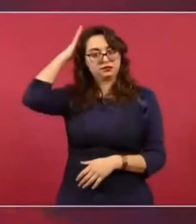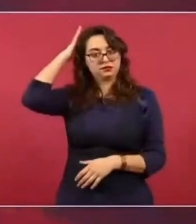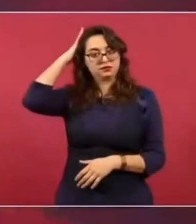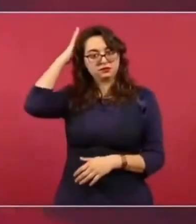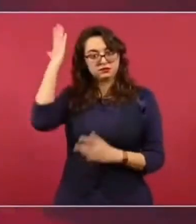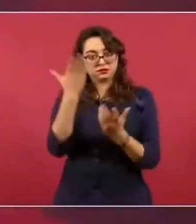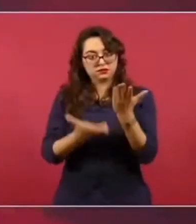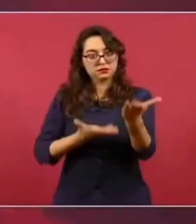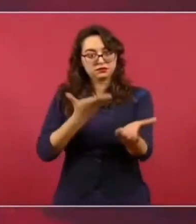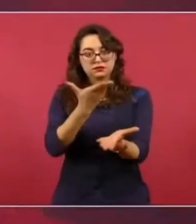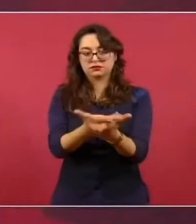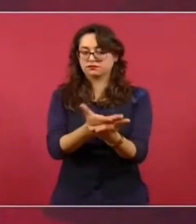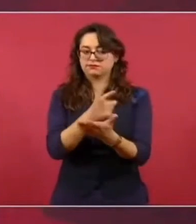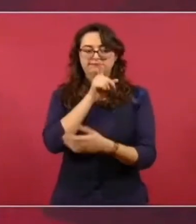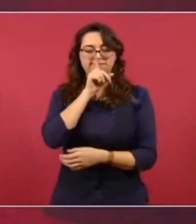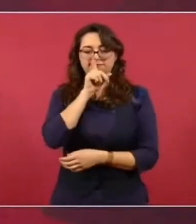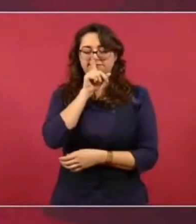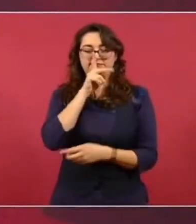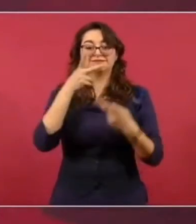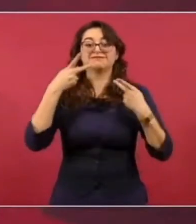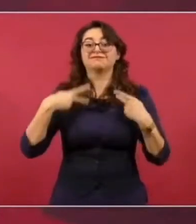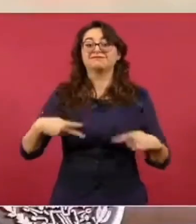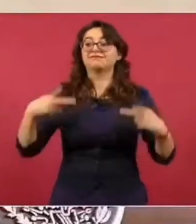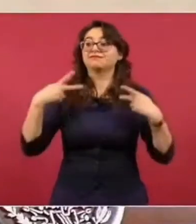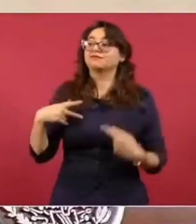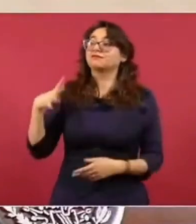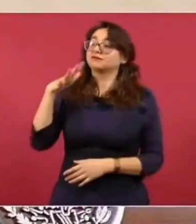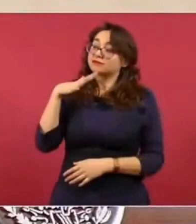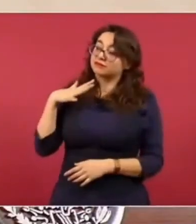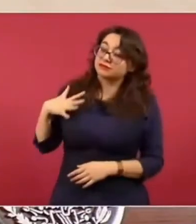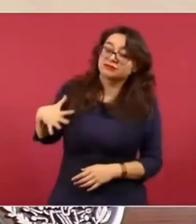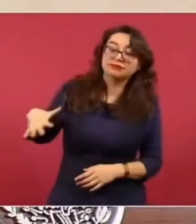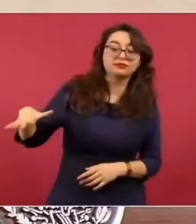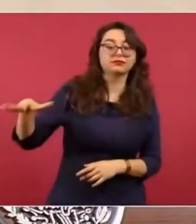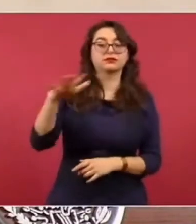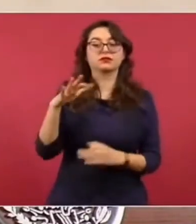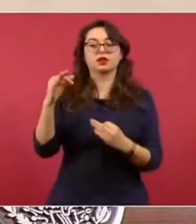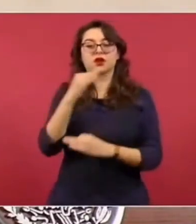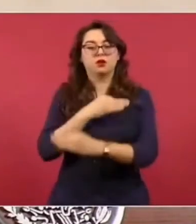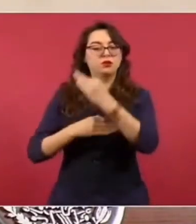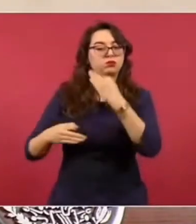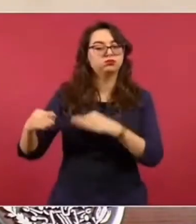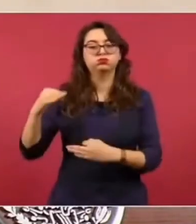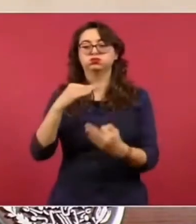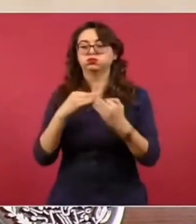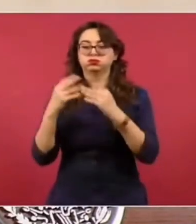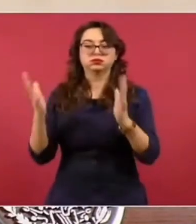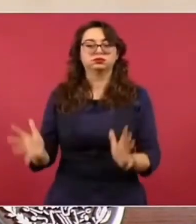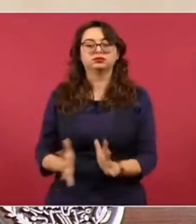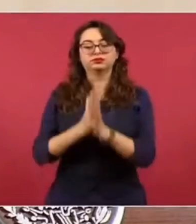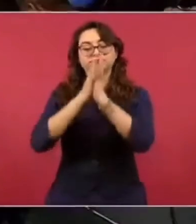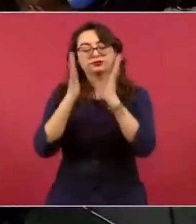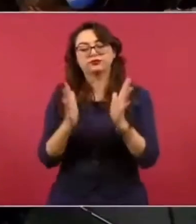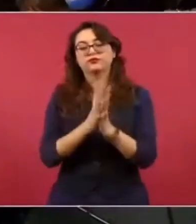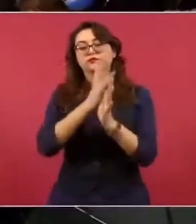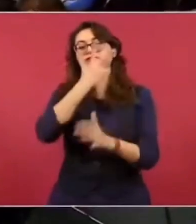todo un pueblo, porque han participado en este movimiento millones de mujeres, de